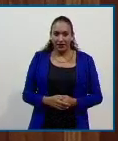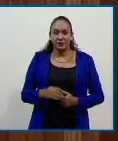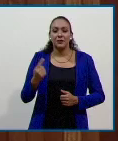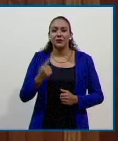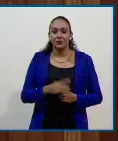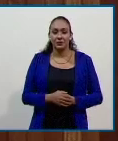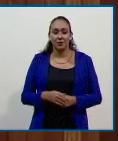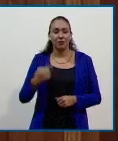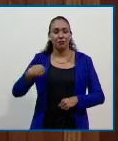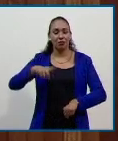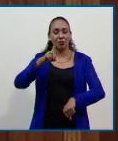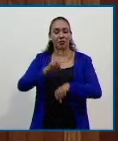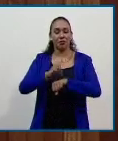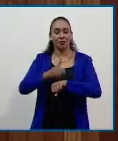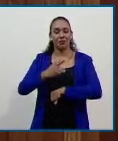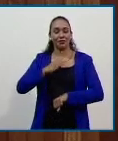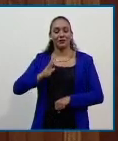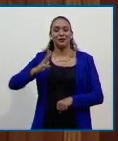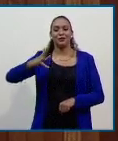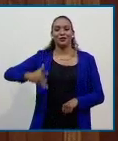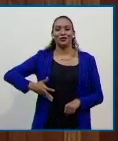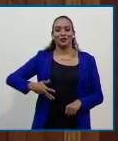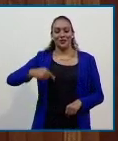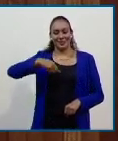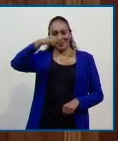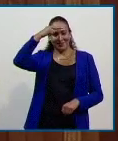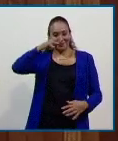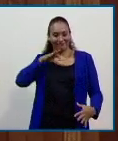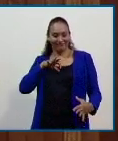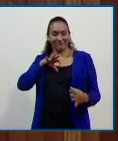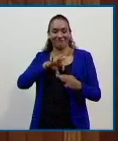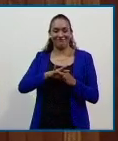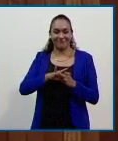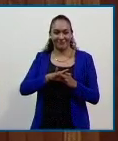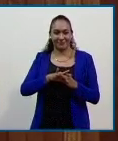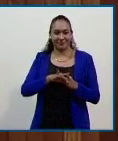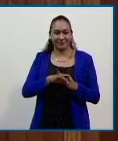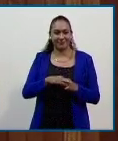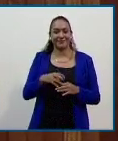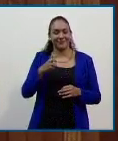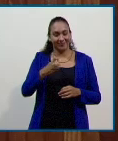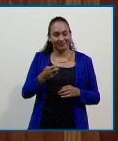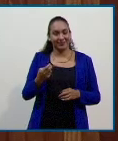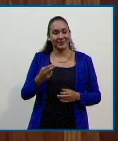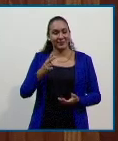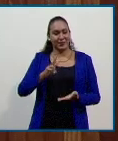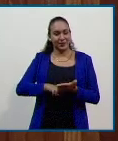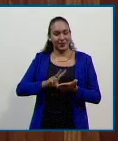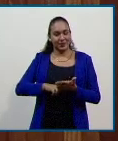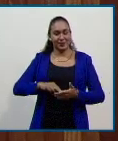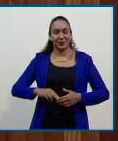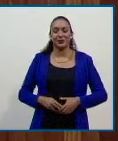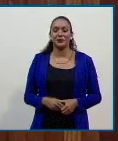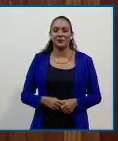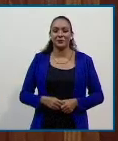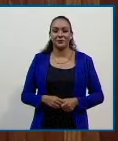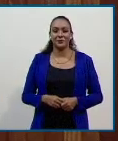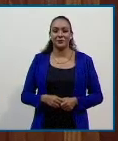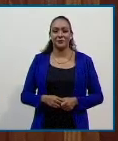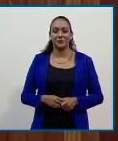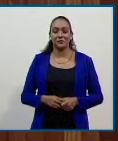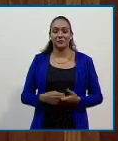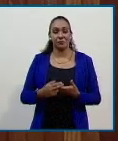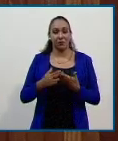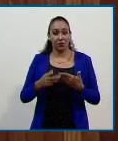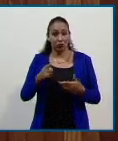cada día más orgullosos de nuestro origen y también de nuestro porvenir.